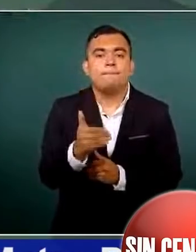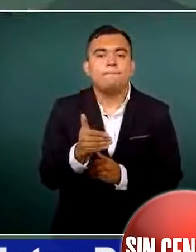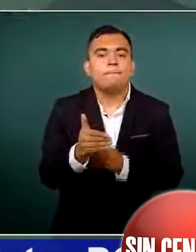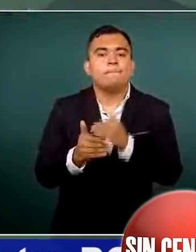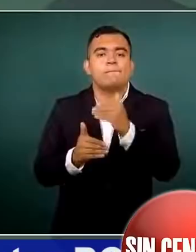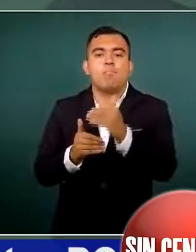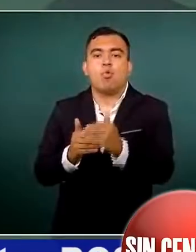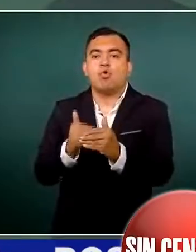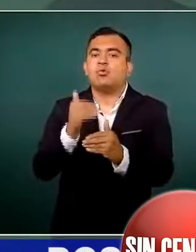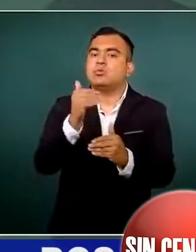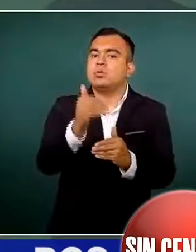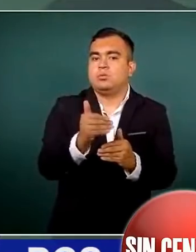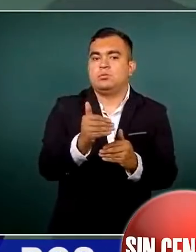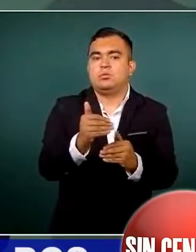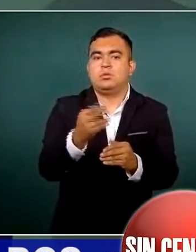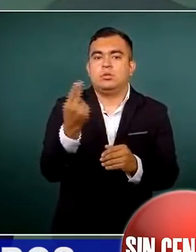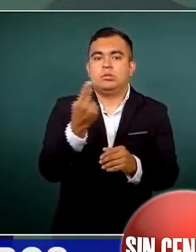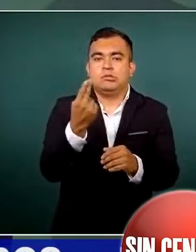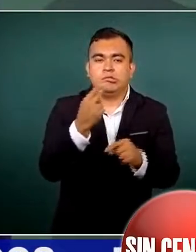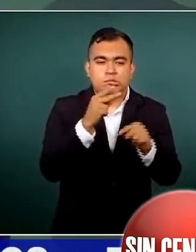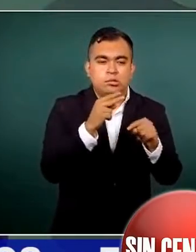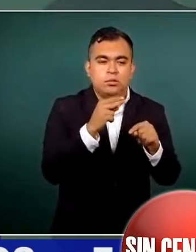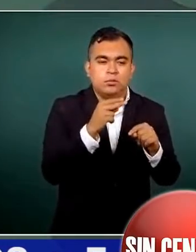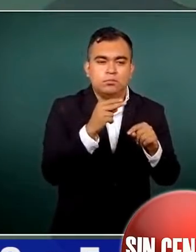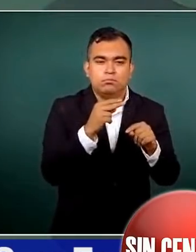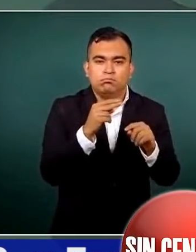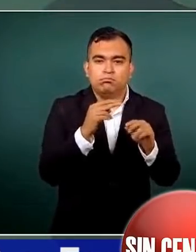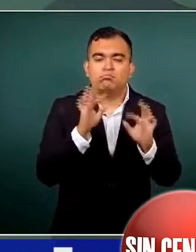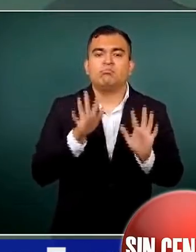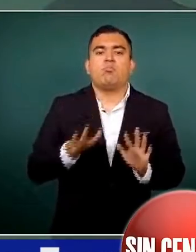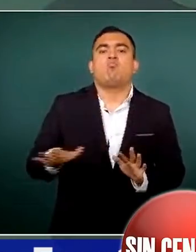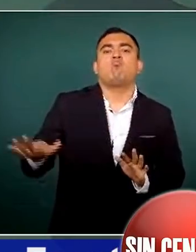de purificación de la vida pública,